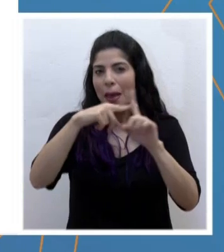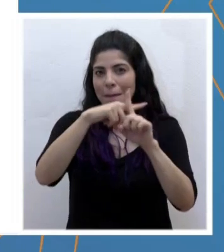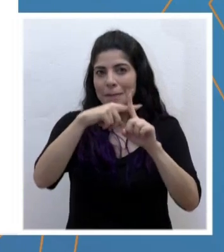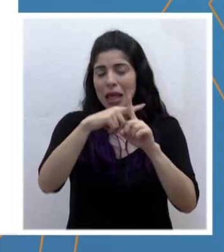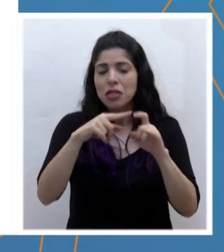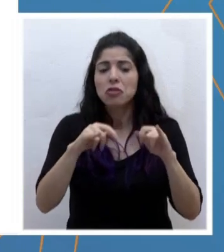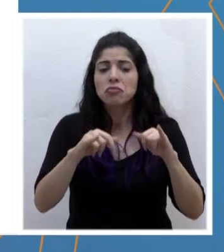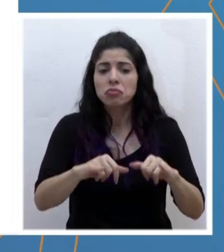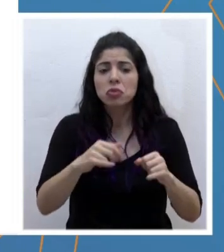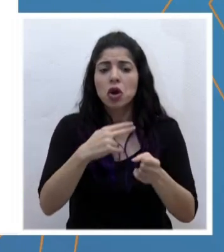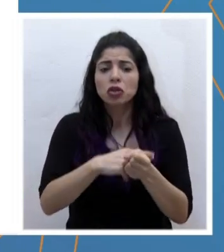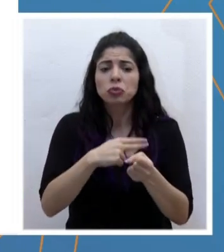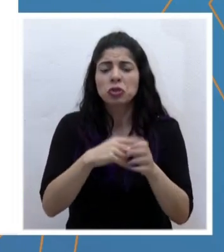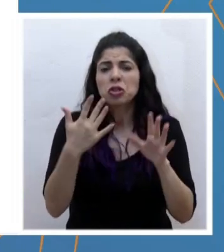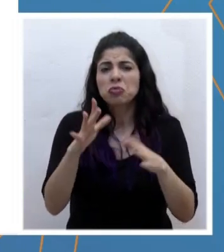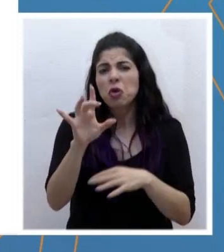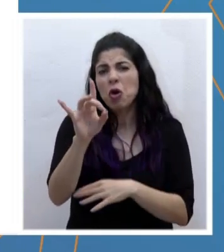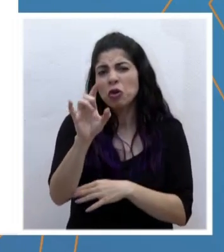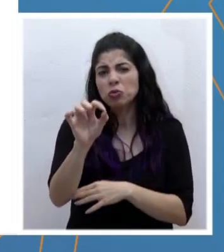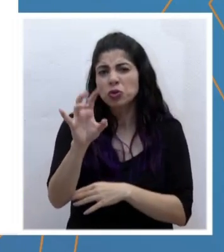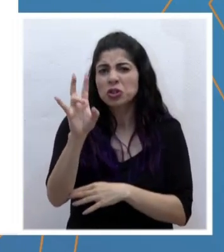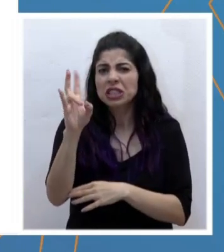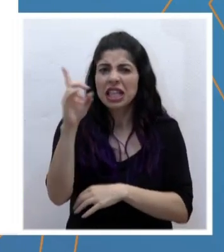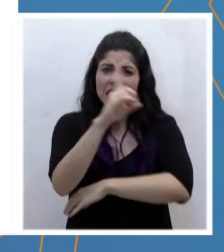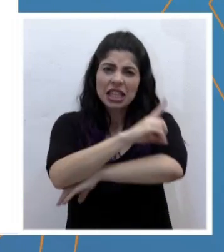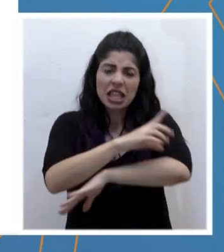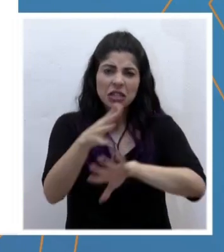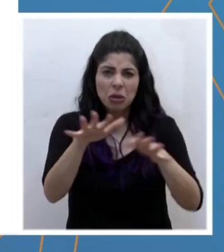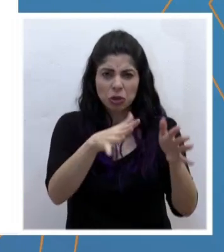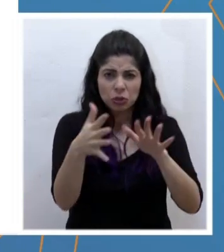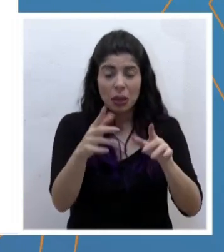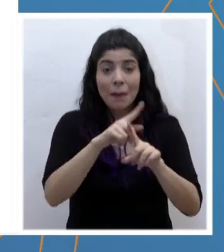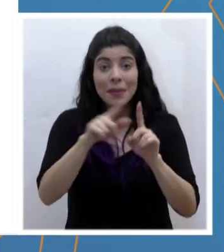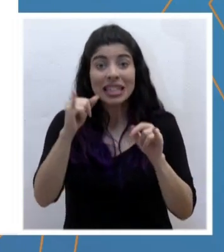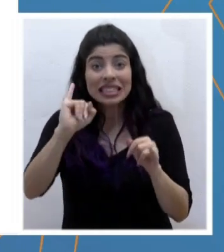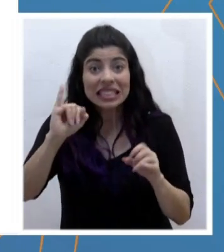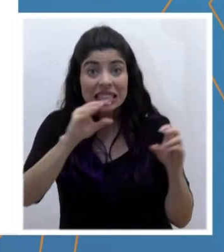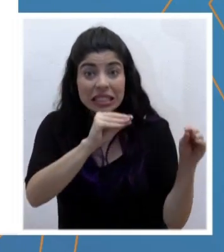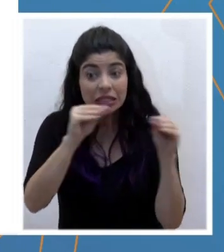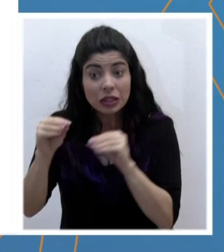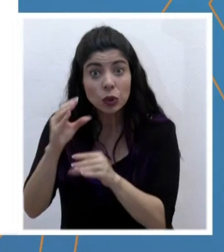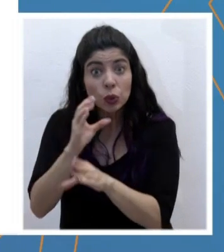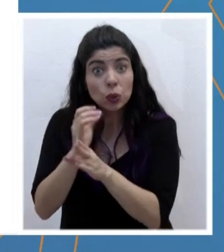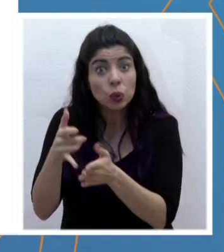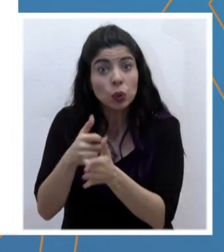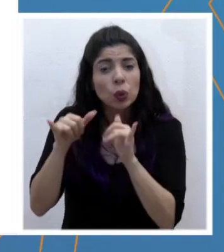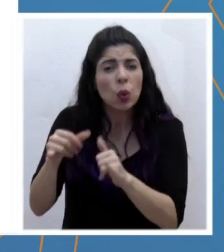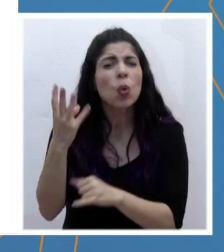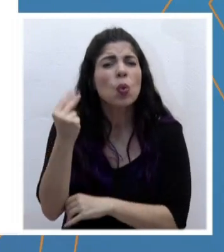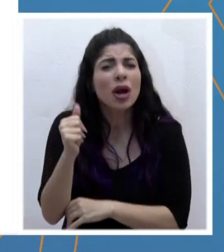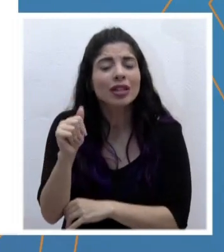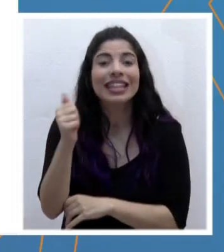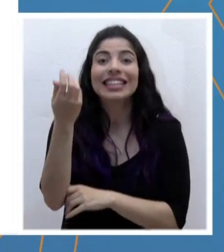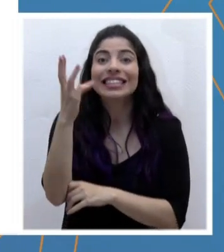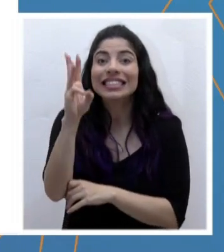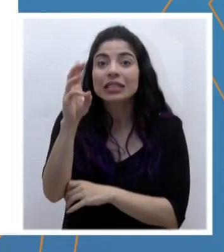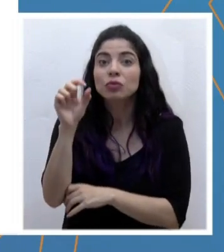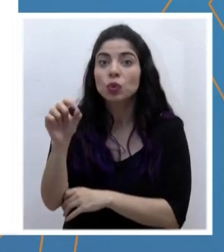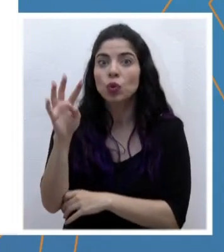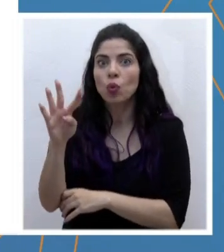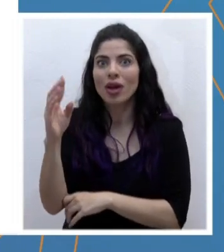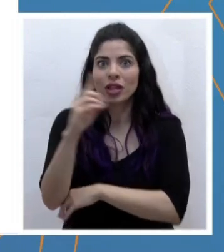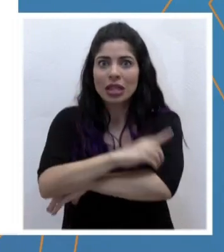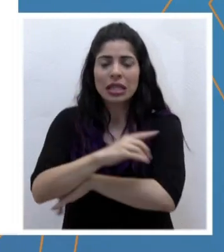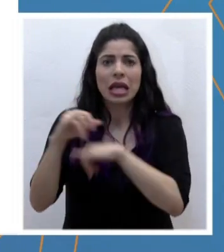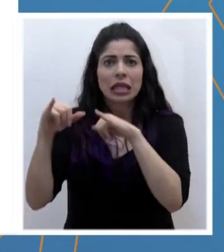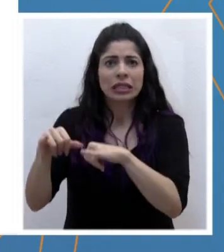más o menos los días de estancia son de 8.7 días en promedio. Pero en una unidad de cuidados intensivos es de 16.4 días. Este dato